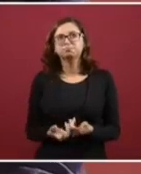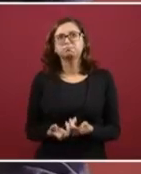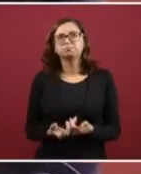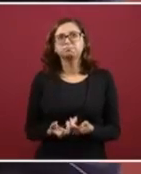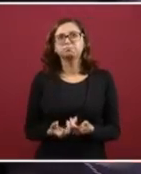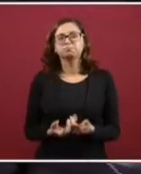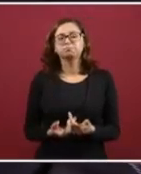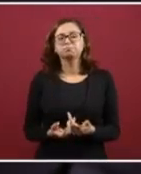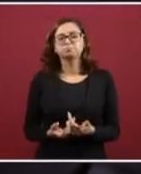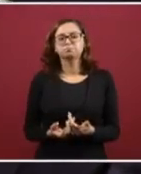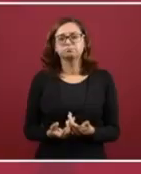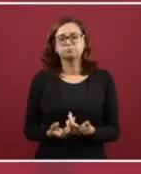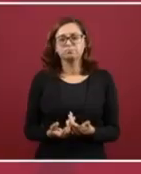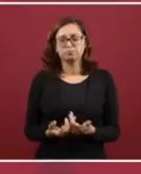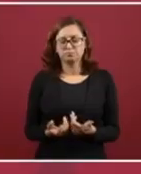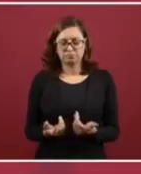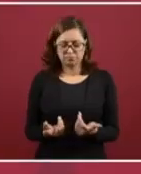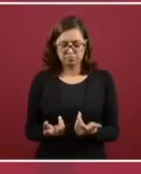toque